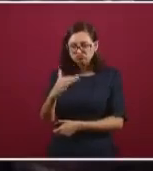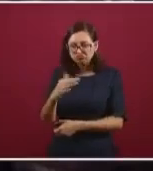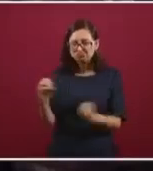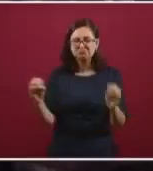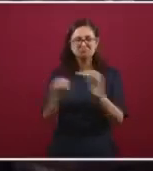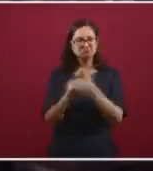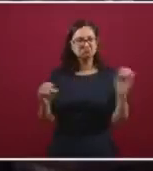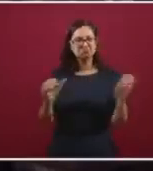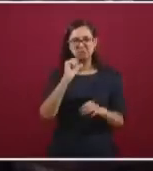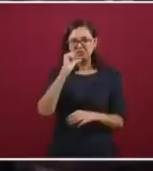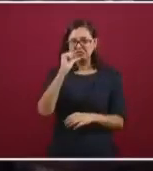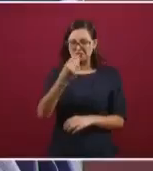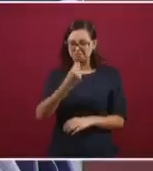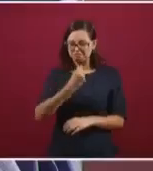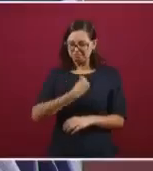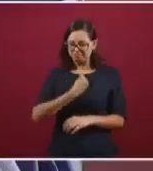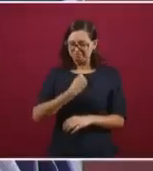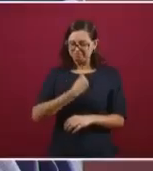Resistieron,